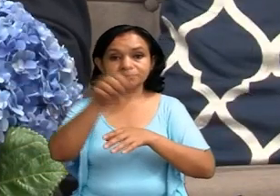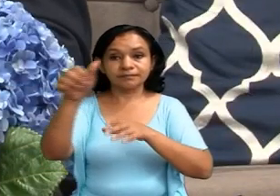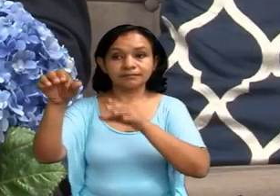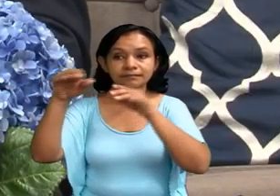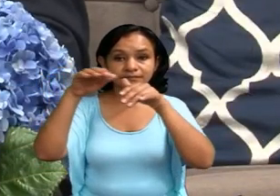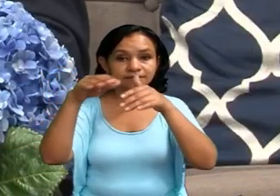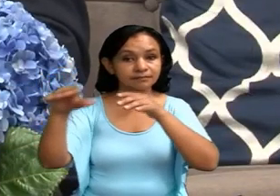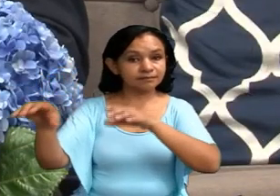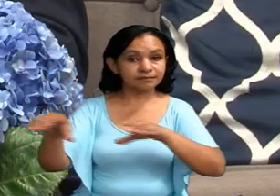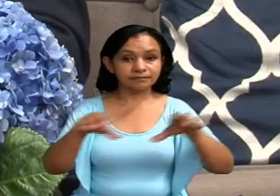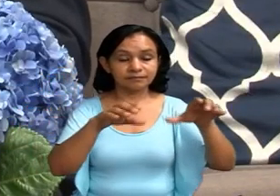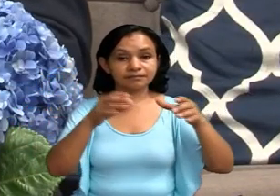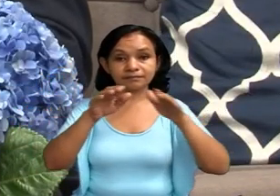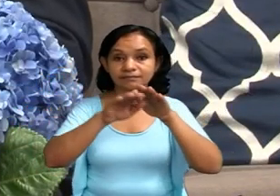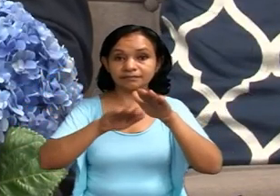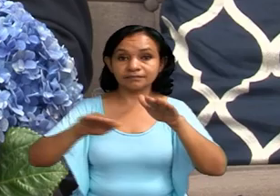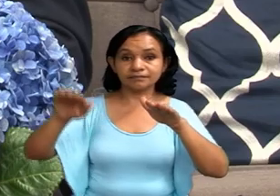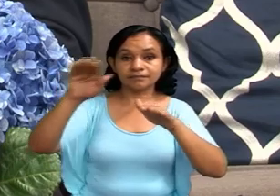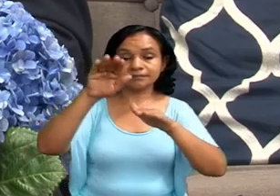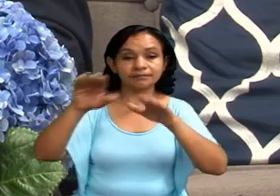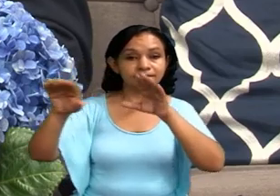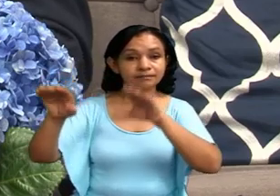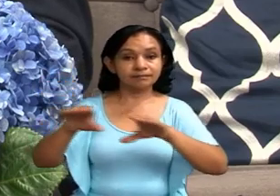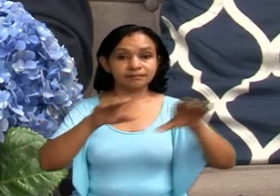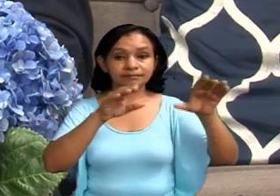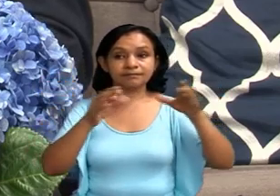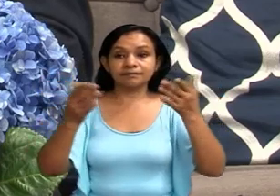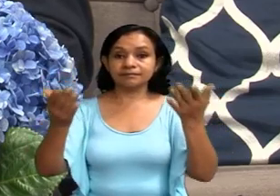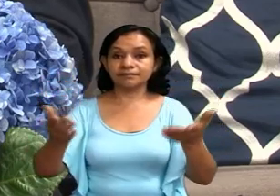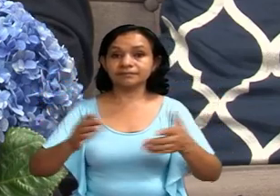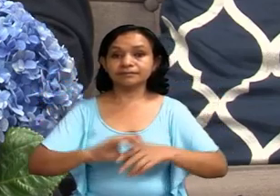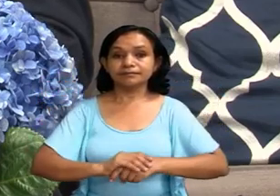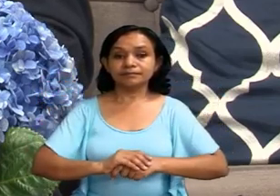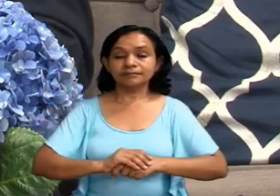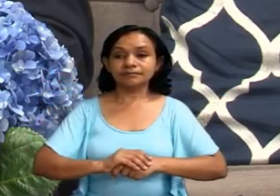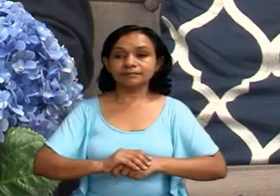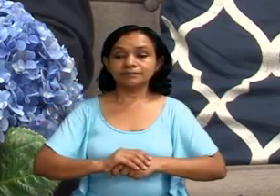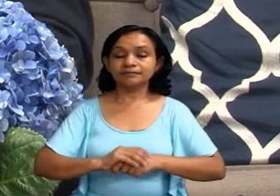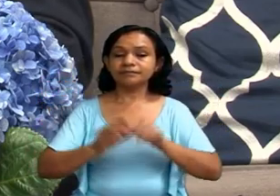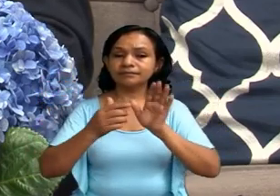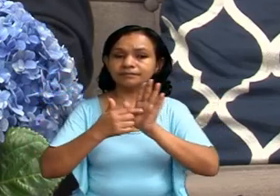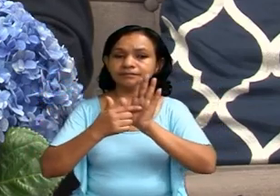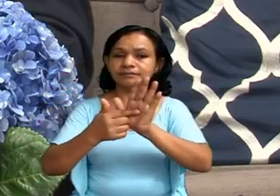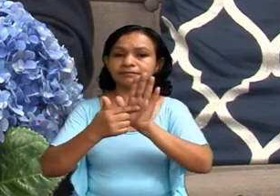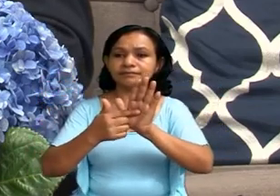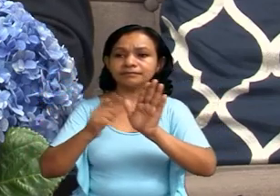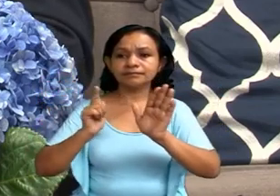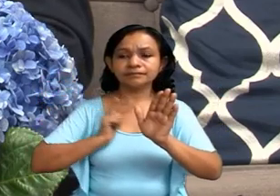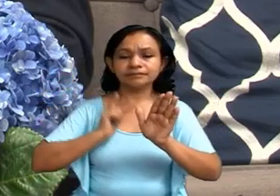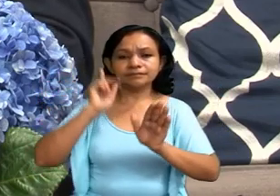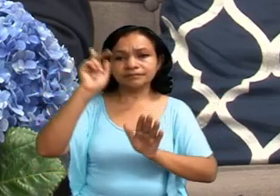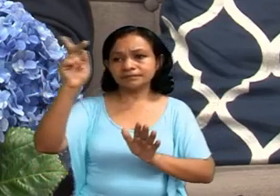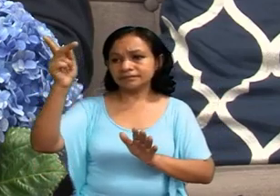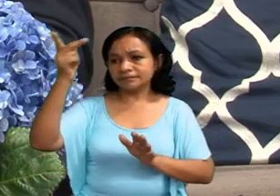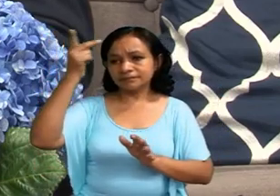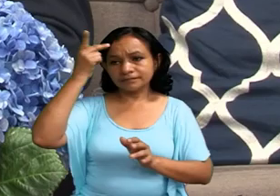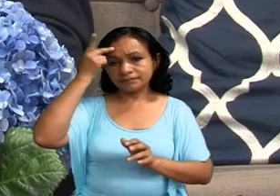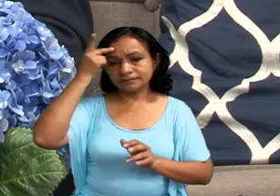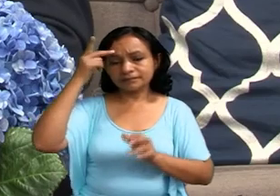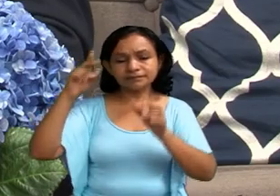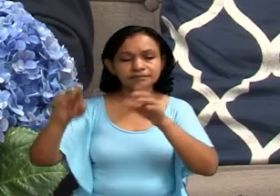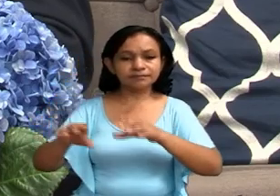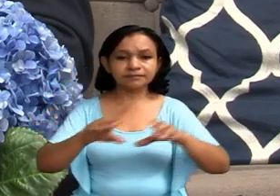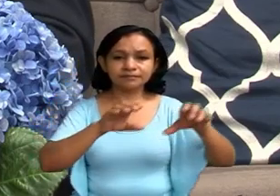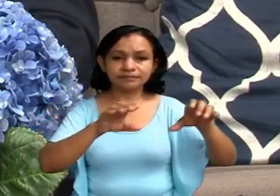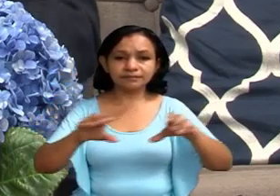aún todavía más actividades culturales. Nosotros, por ejemplo, tenemos una política alrededor de nuestras